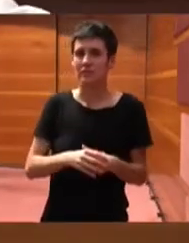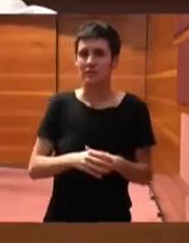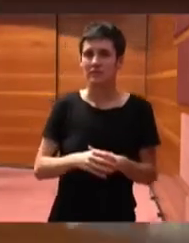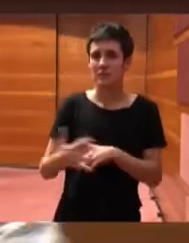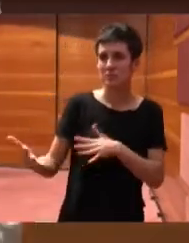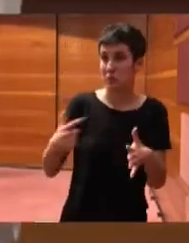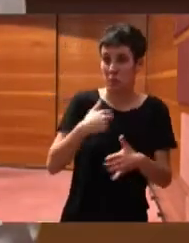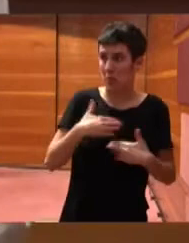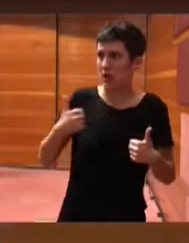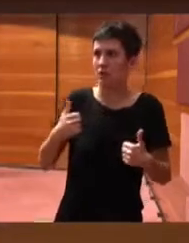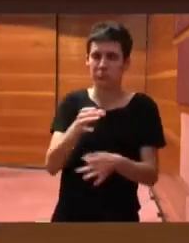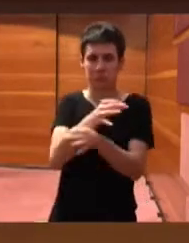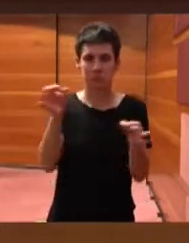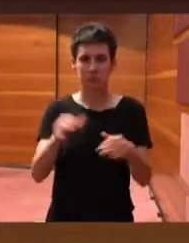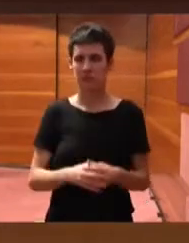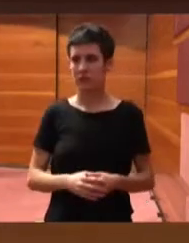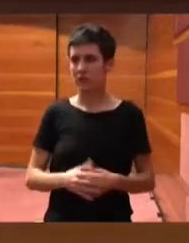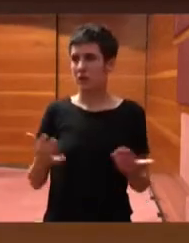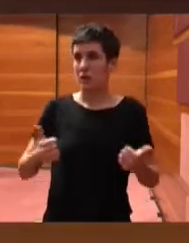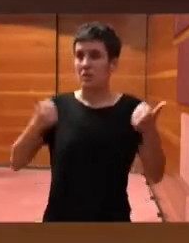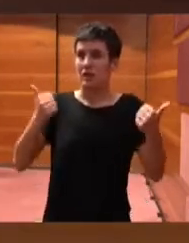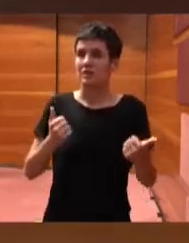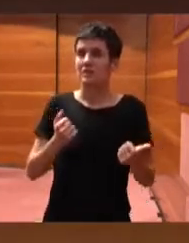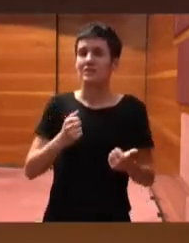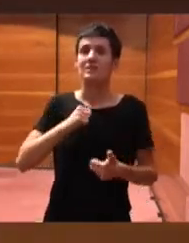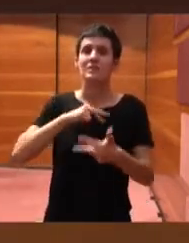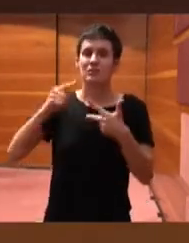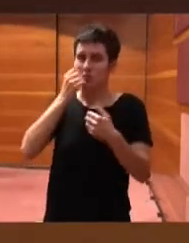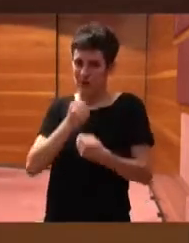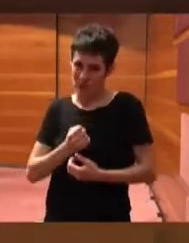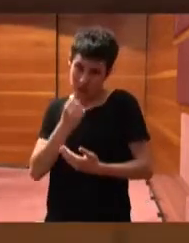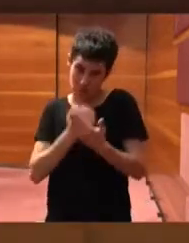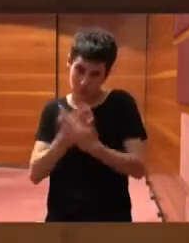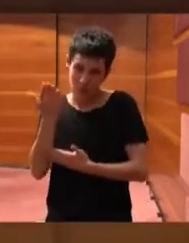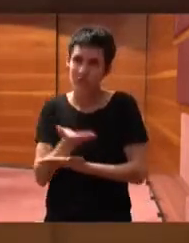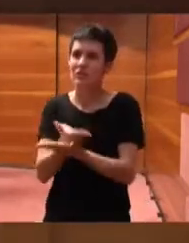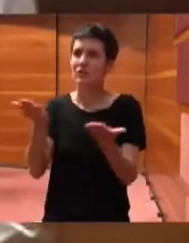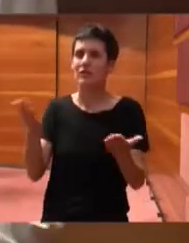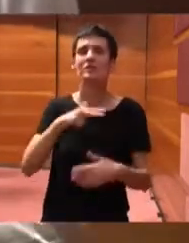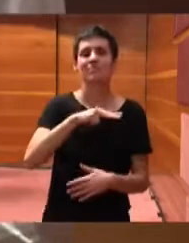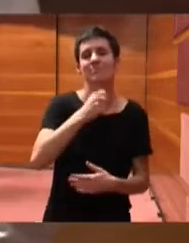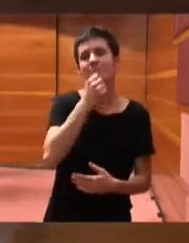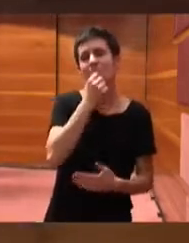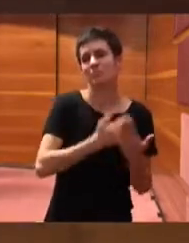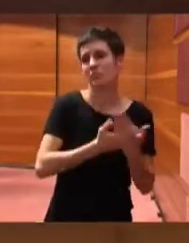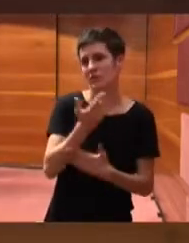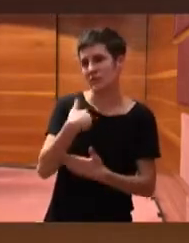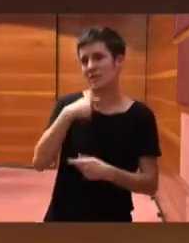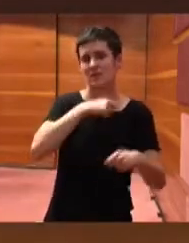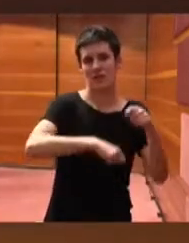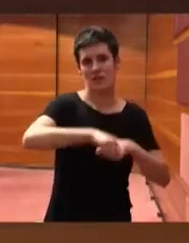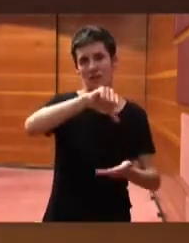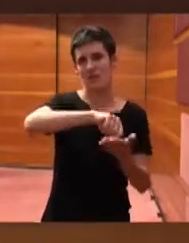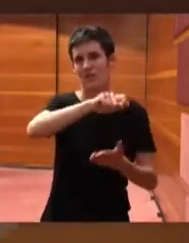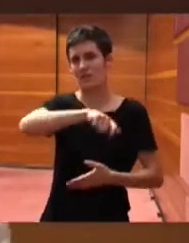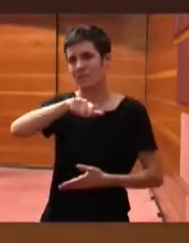Más o menos por donde quiera, vale, perfecto. Bueno, pues, egun on guztioi. Vamos a dar los buenos días a esas decenas de miles de vitorianos que están